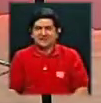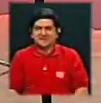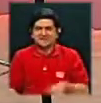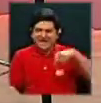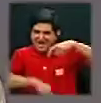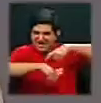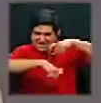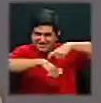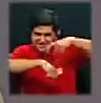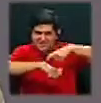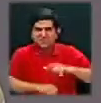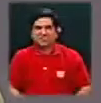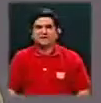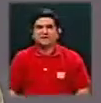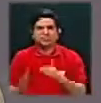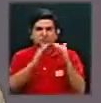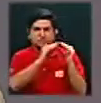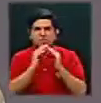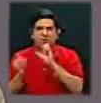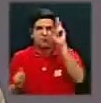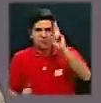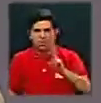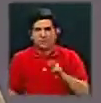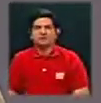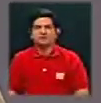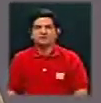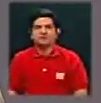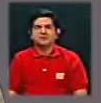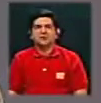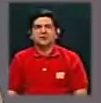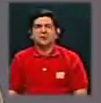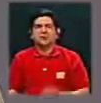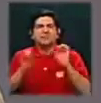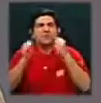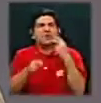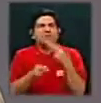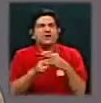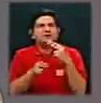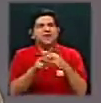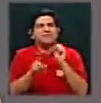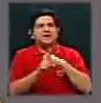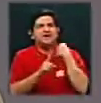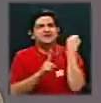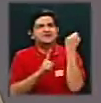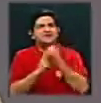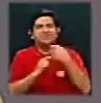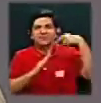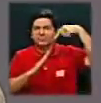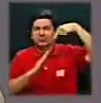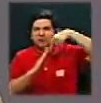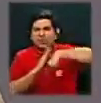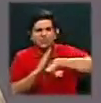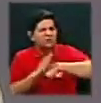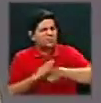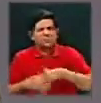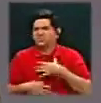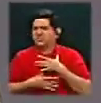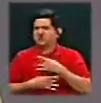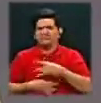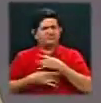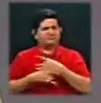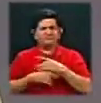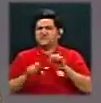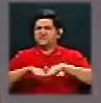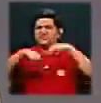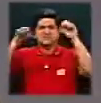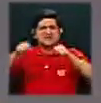este momento la población costarricense vive lo que se podría llamar una situación de profundo desencanto con el sistema